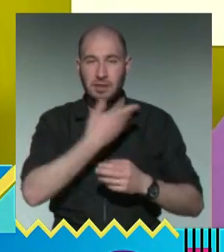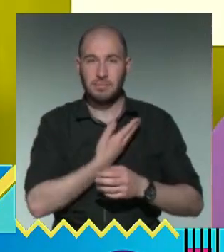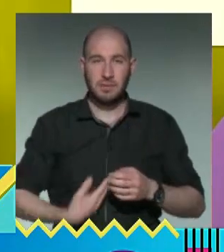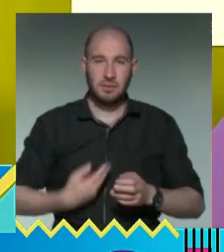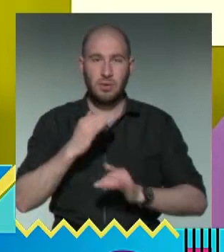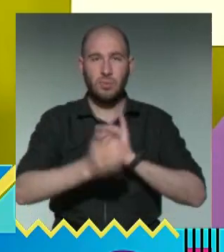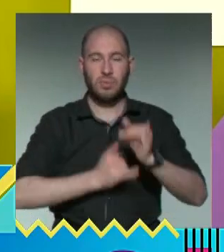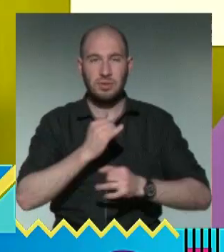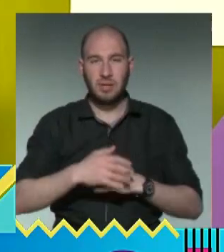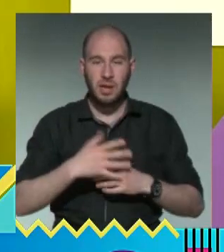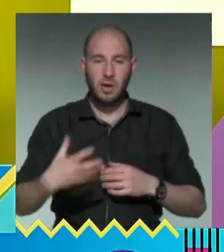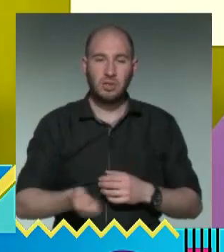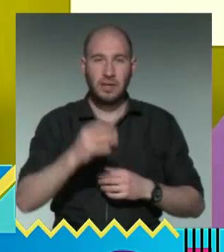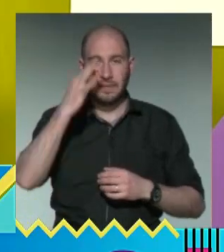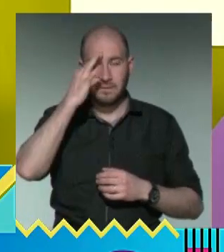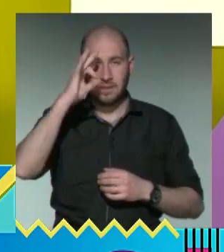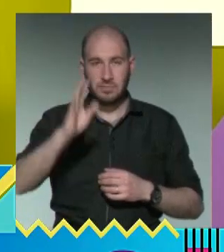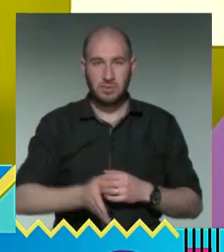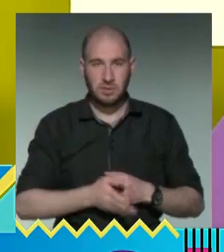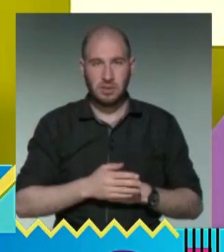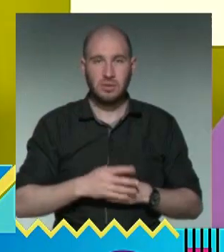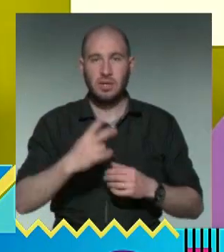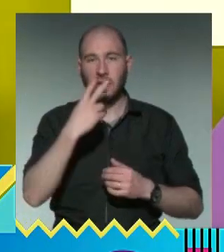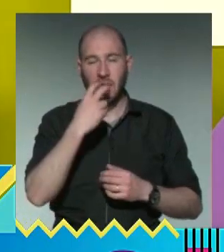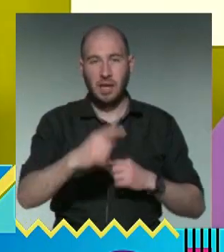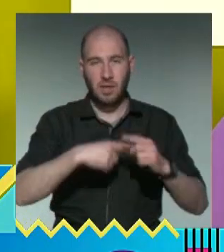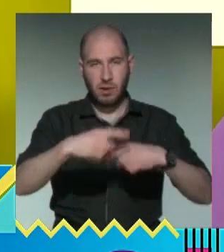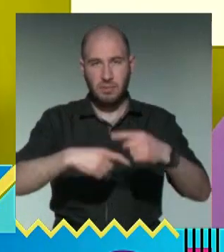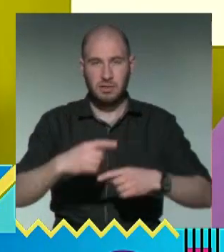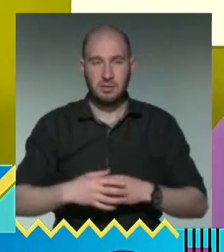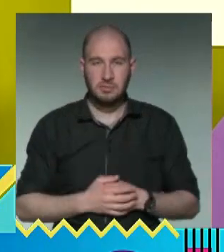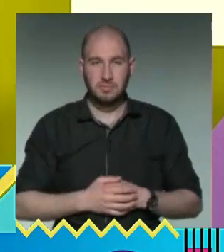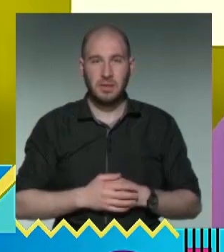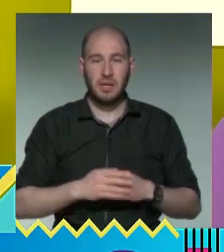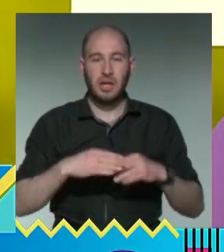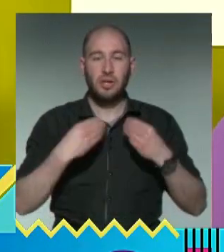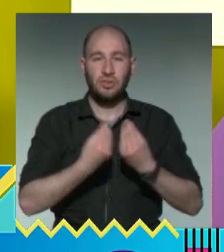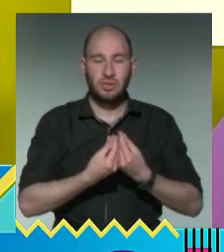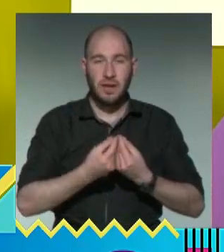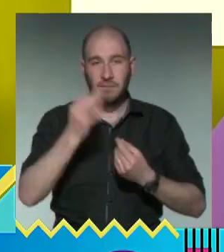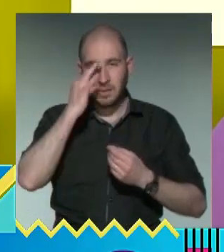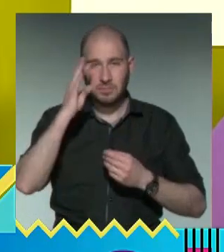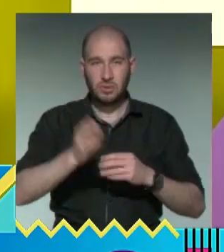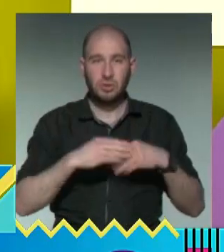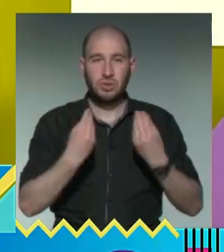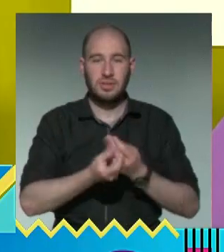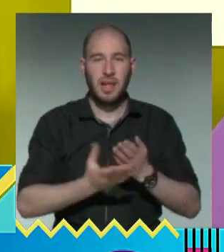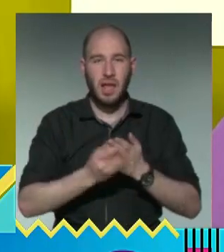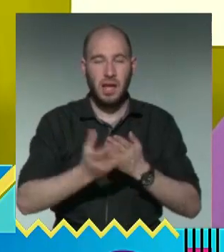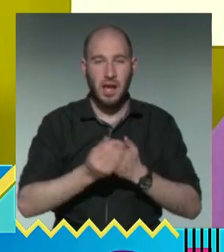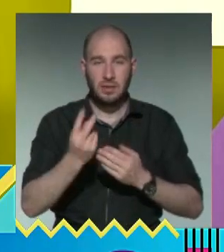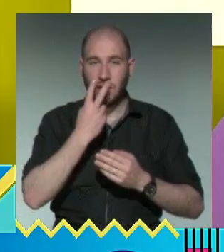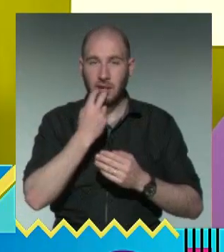presidente, hablando de alcanzar un 20% de energías renovables como total del, o sea, un 20% del total de consumo